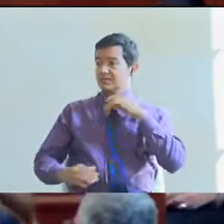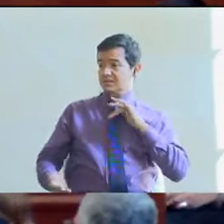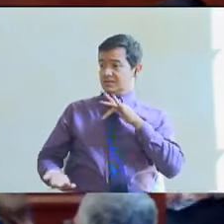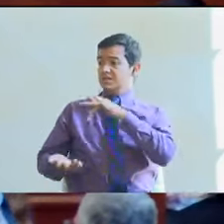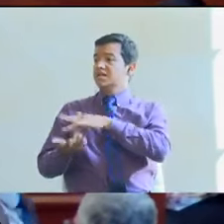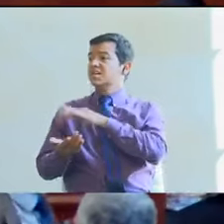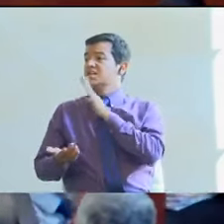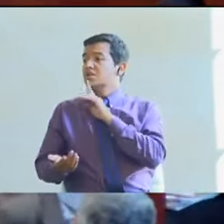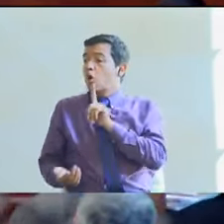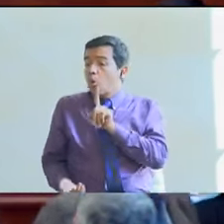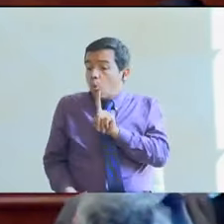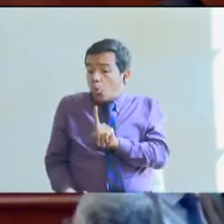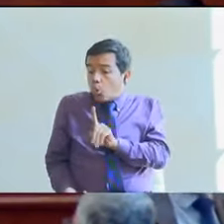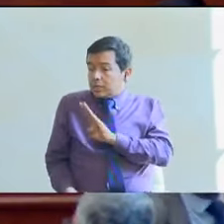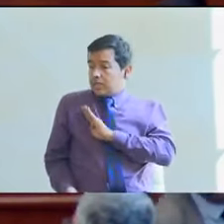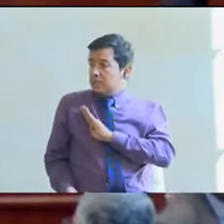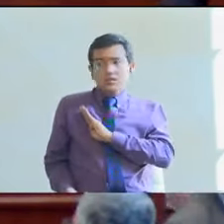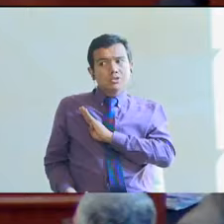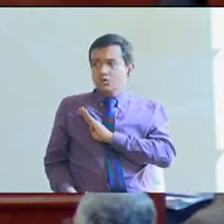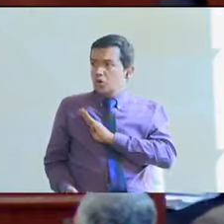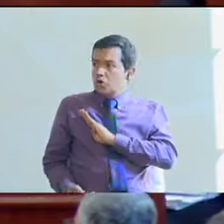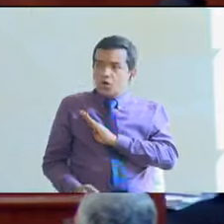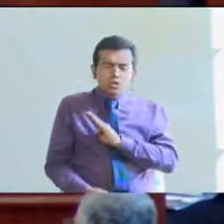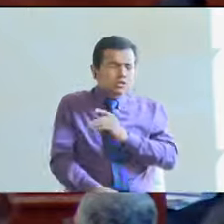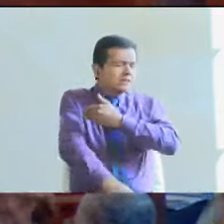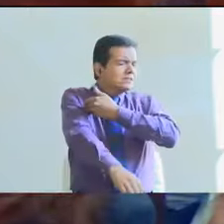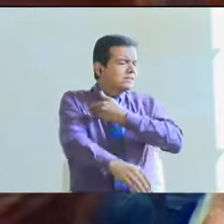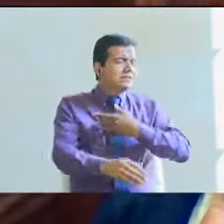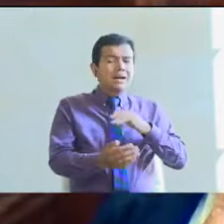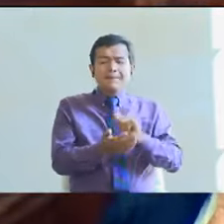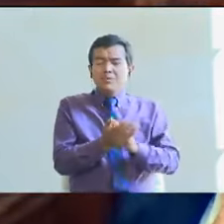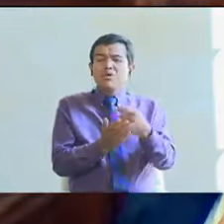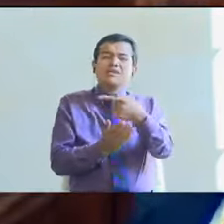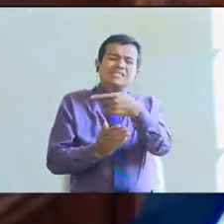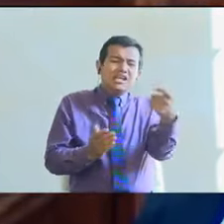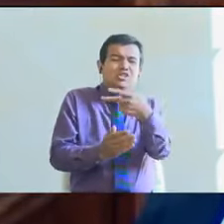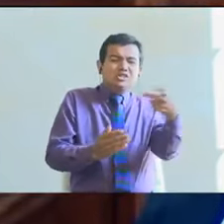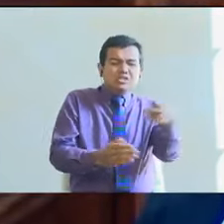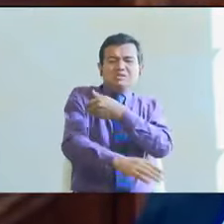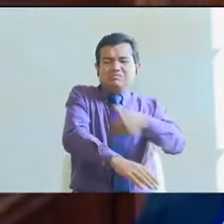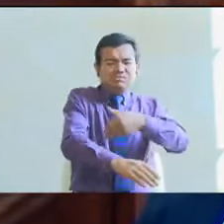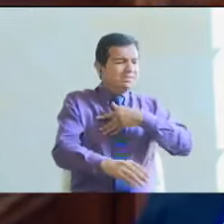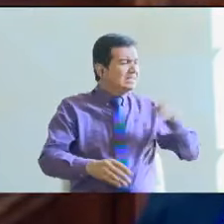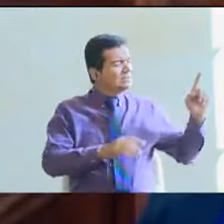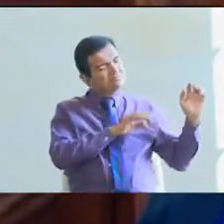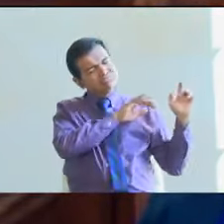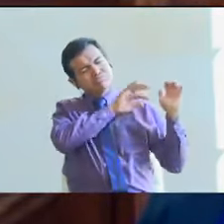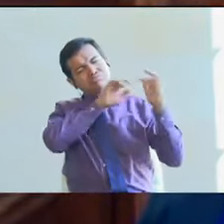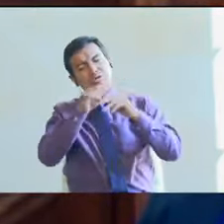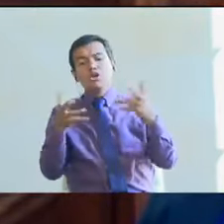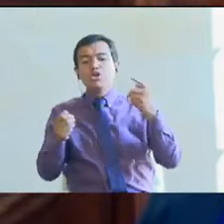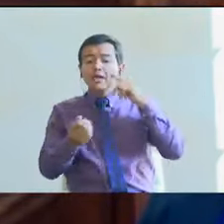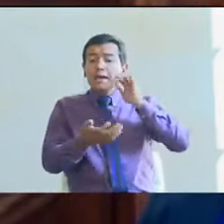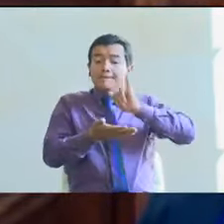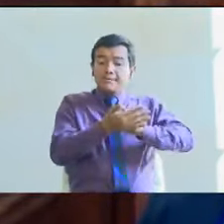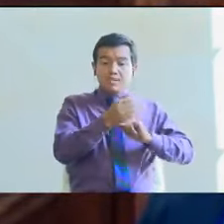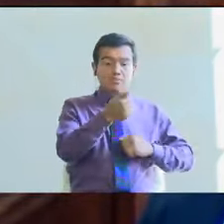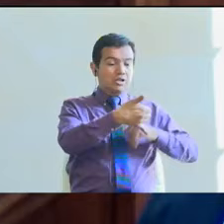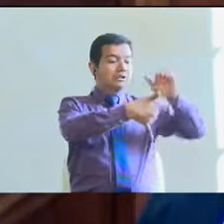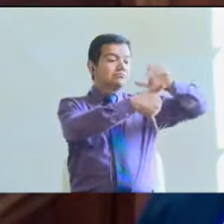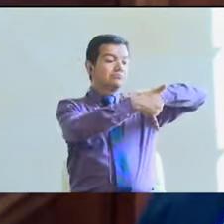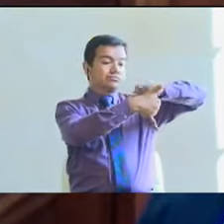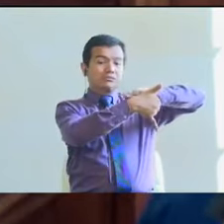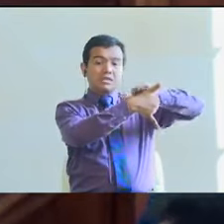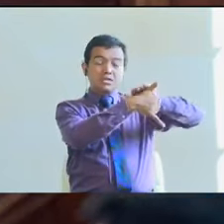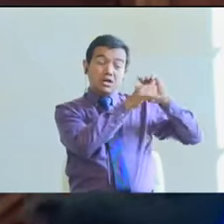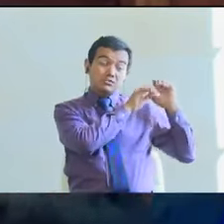hay cientos de miles de venezolano en la frontera pasando hambre y necesidad allí porque se vienen en